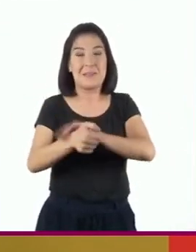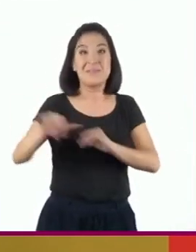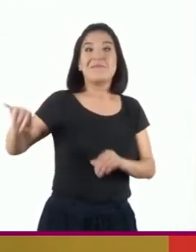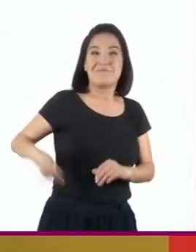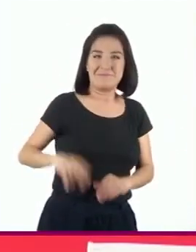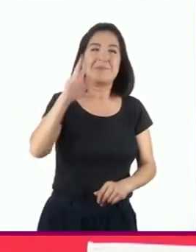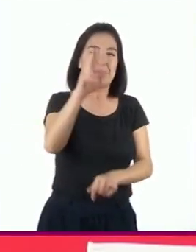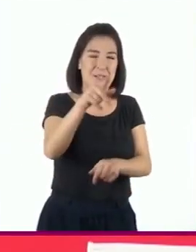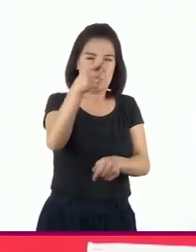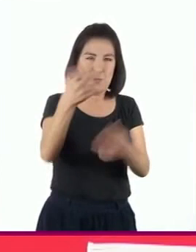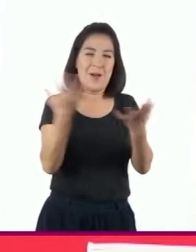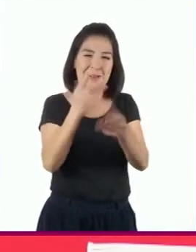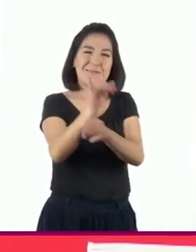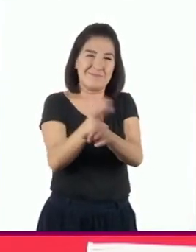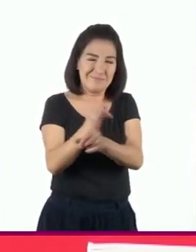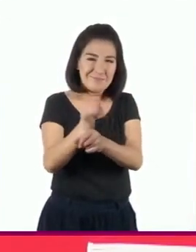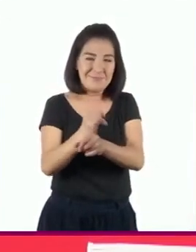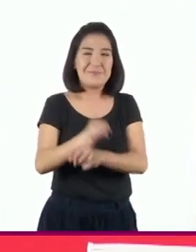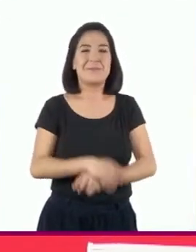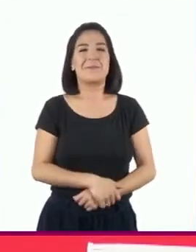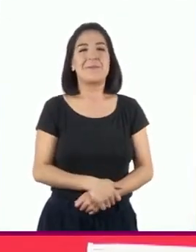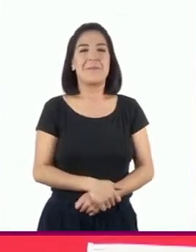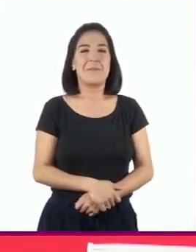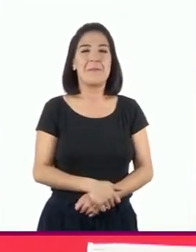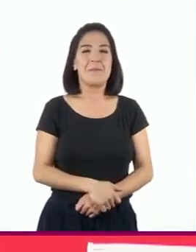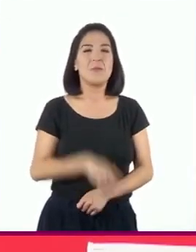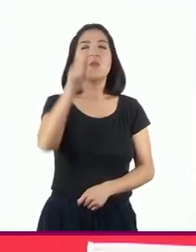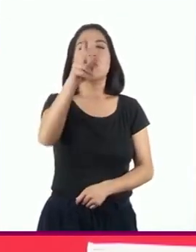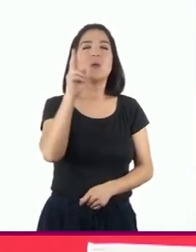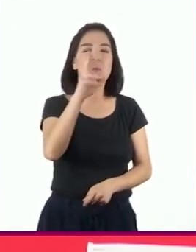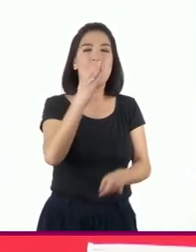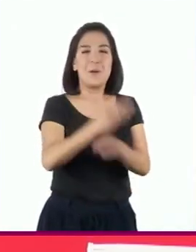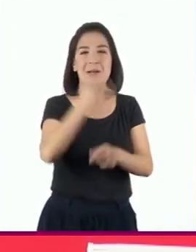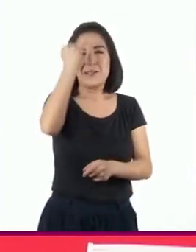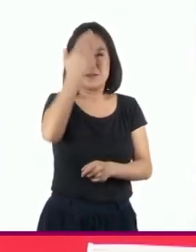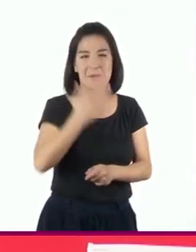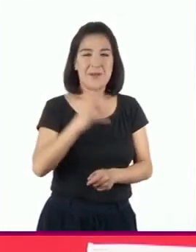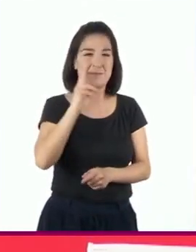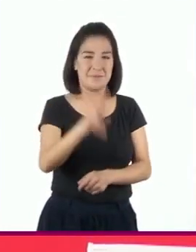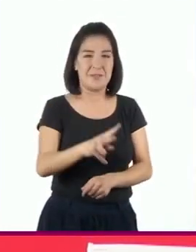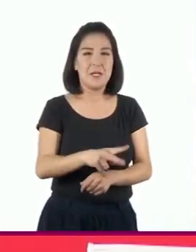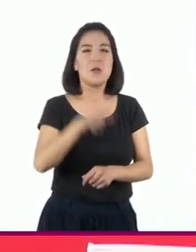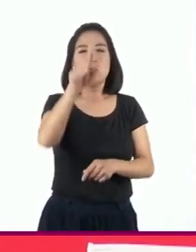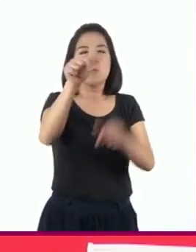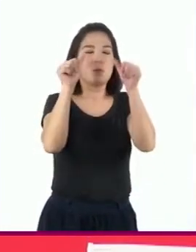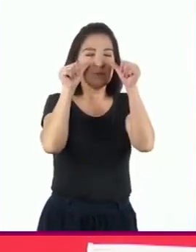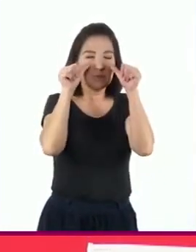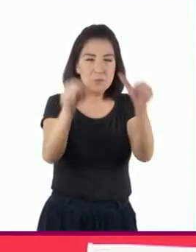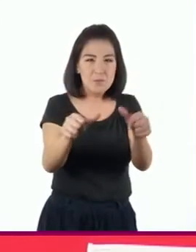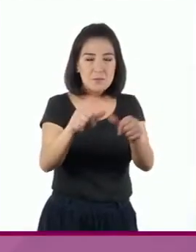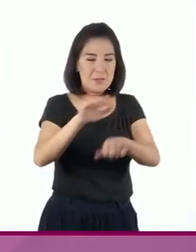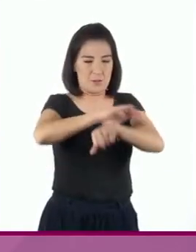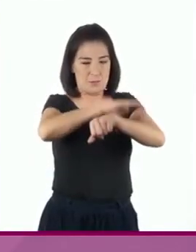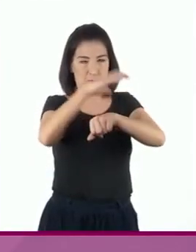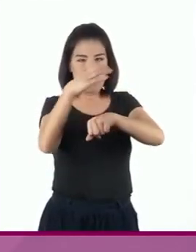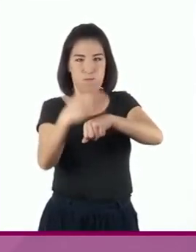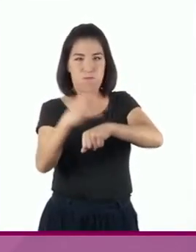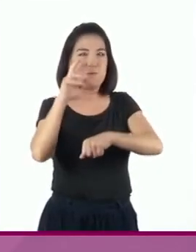gracias a Diego, uno de los machos que quedaban, y salvó su especie al fecundar unas 800